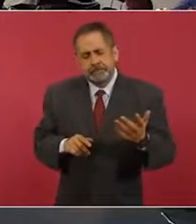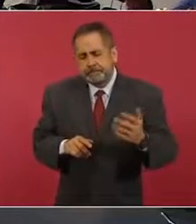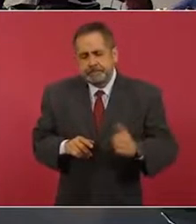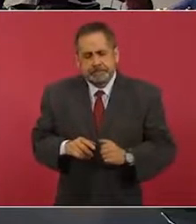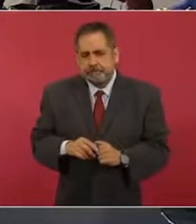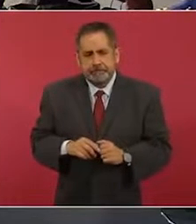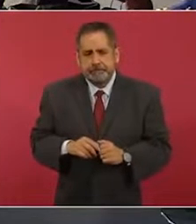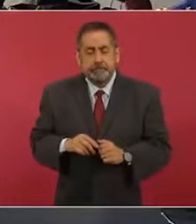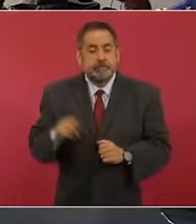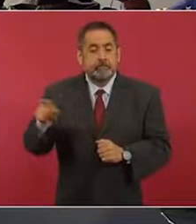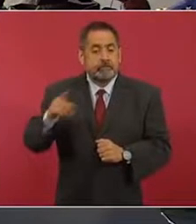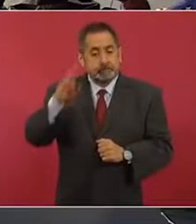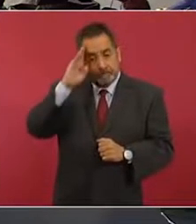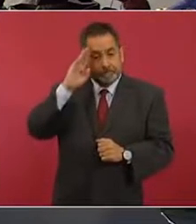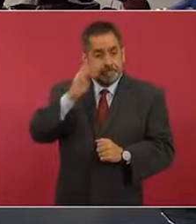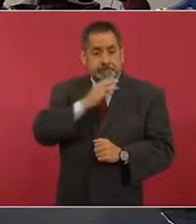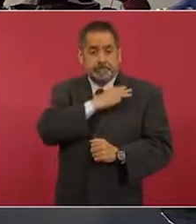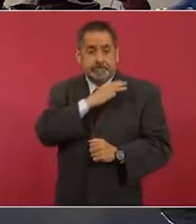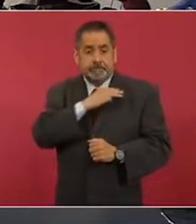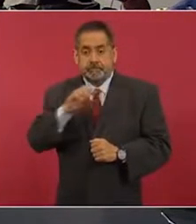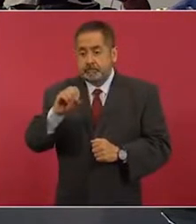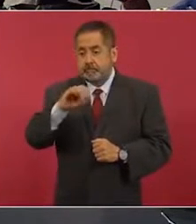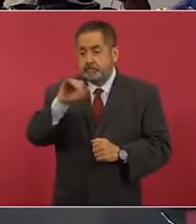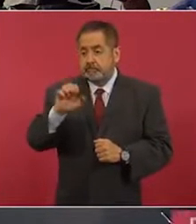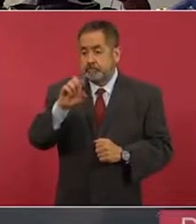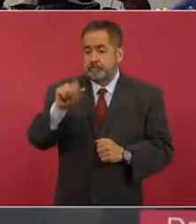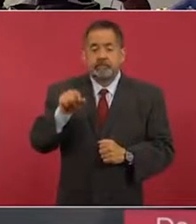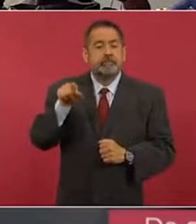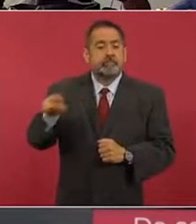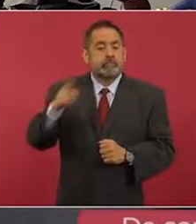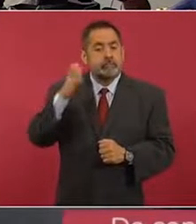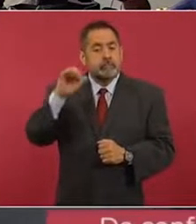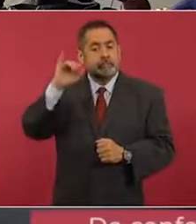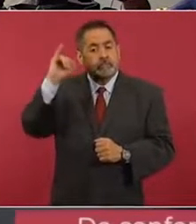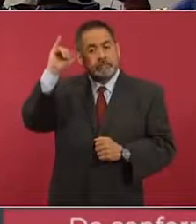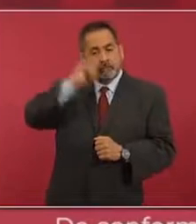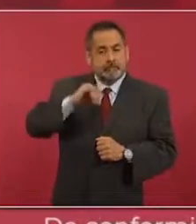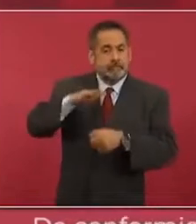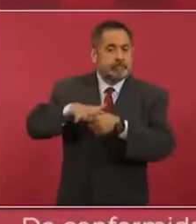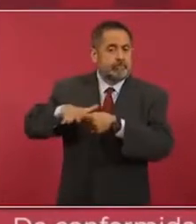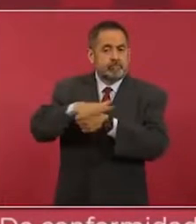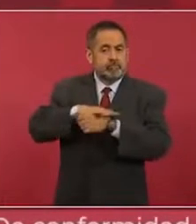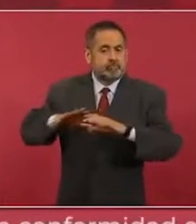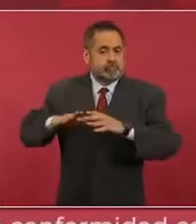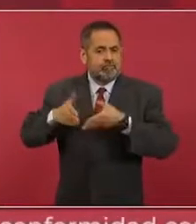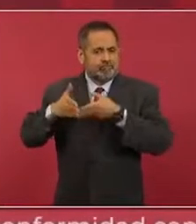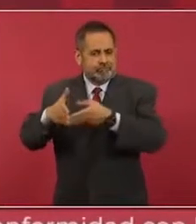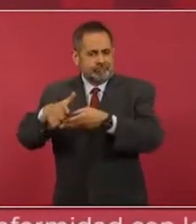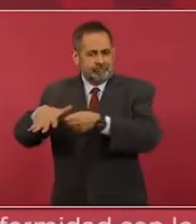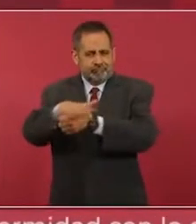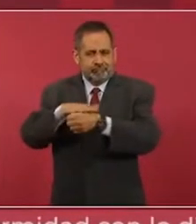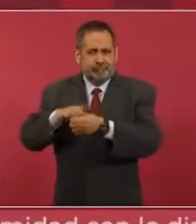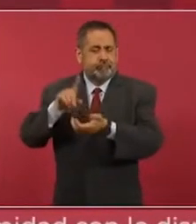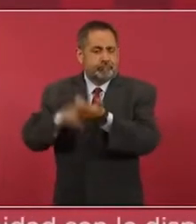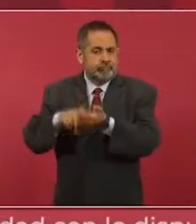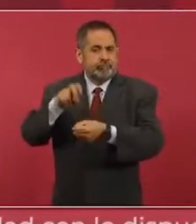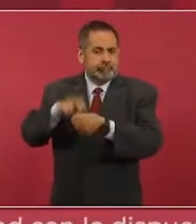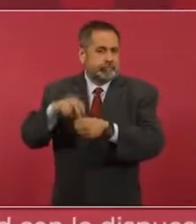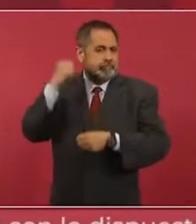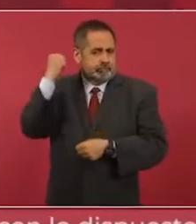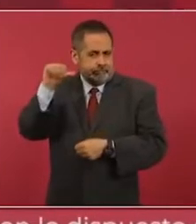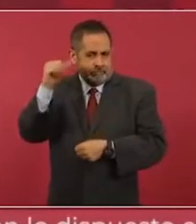porque el almirante Ojeda estaba de jefe de zona naval en Acapulco.